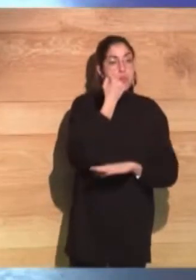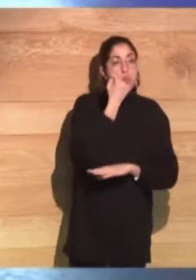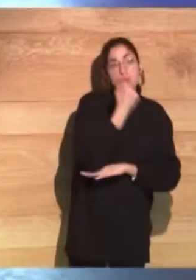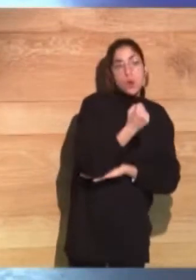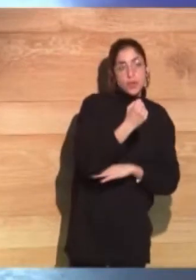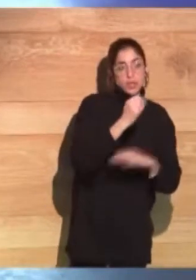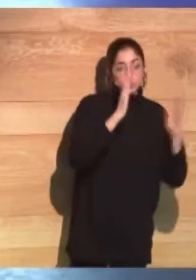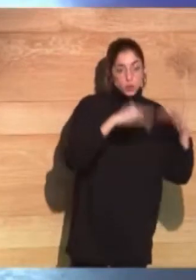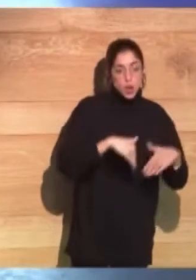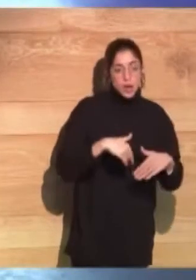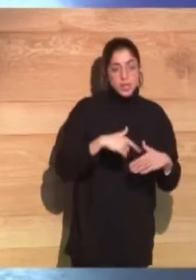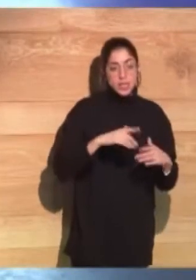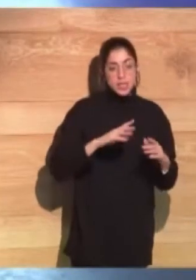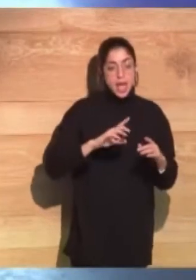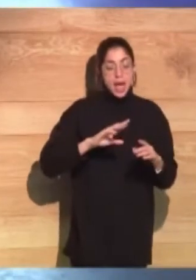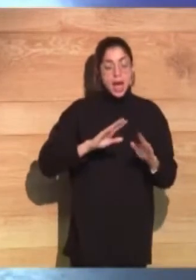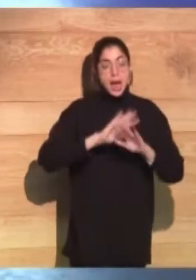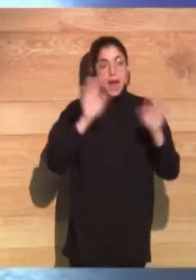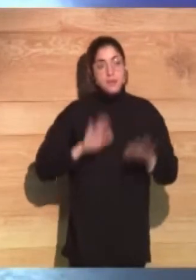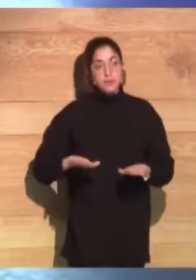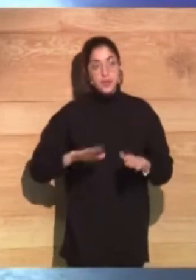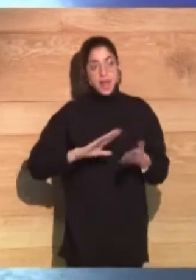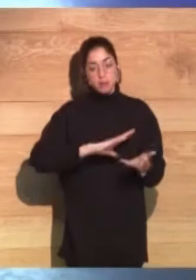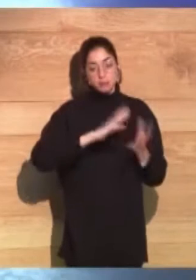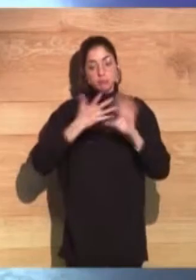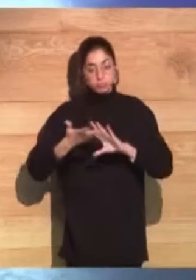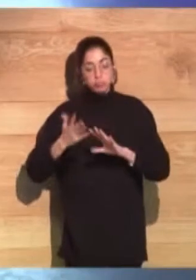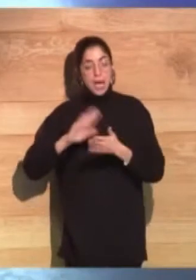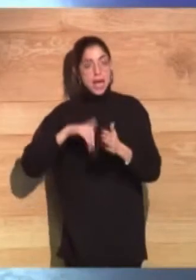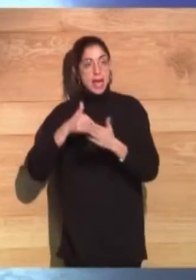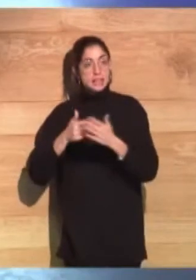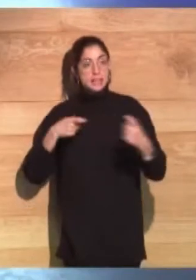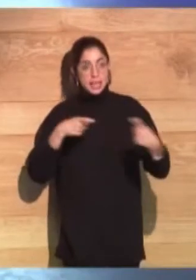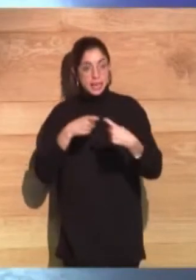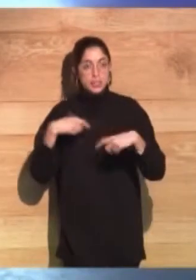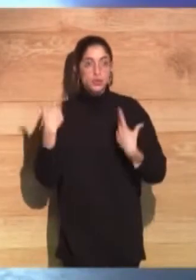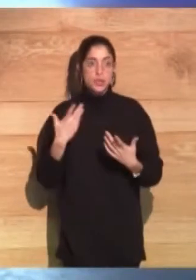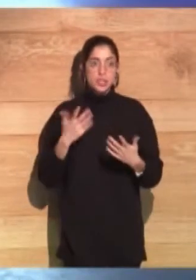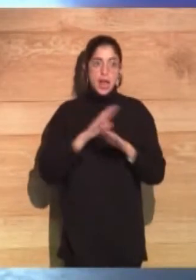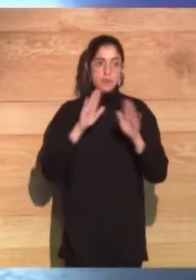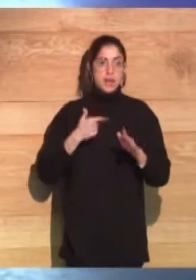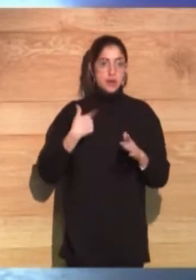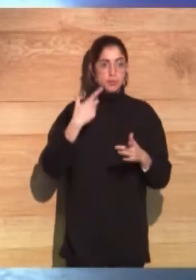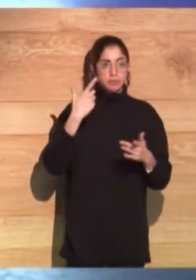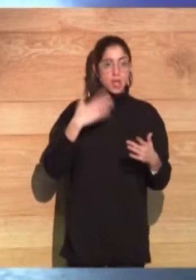la destrucción, quisieron un cambio, creyeron en mí, en una mujer.